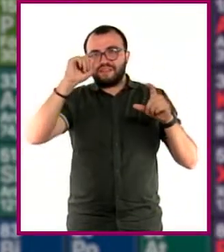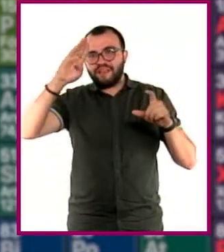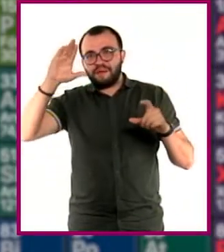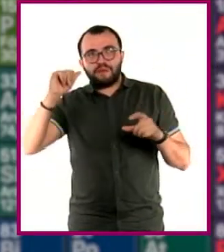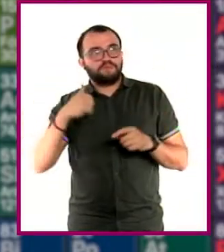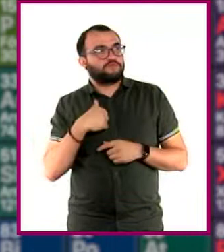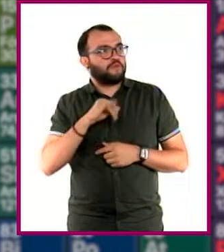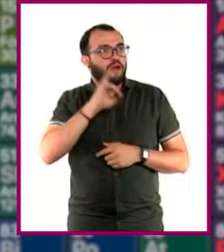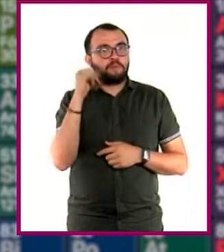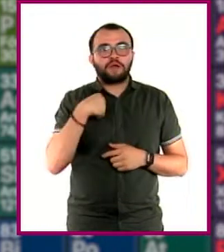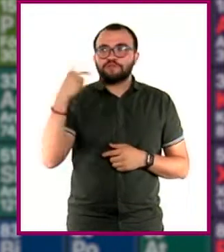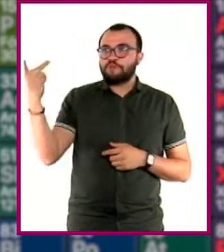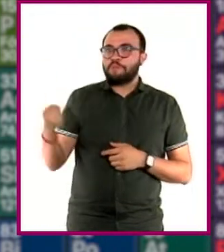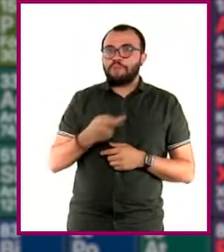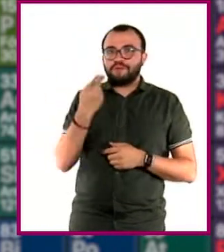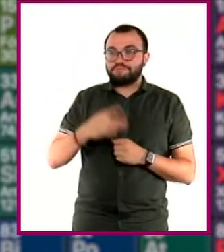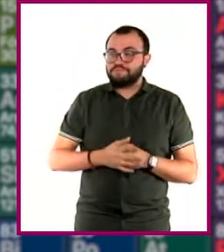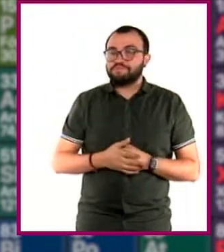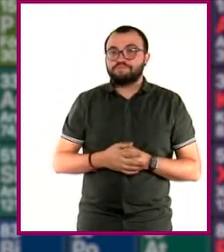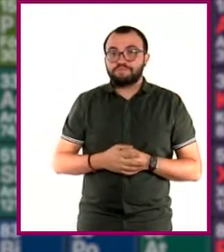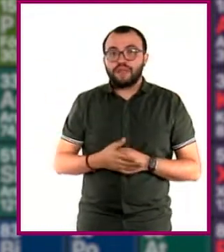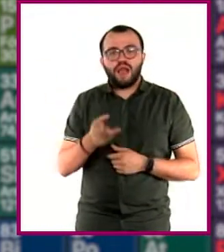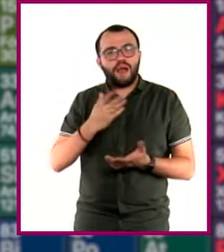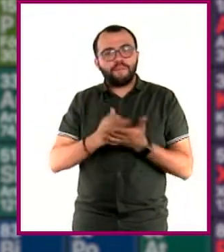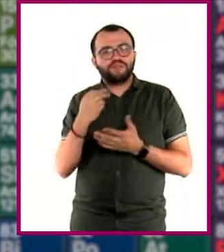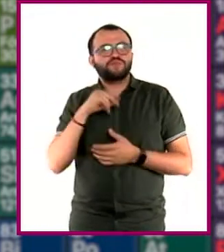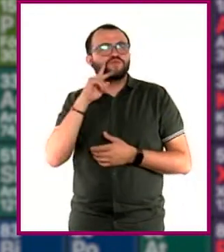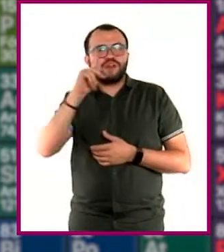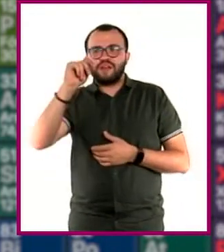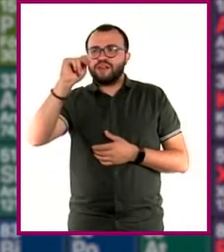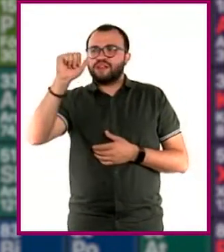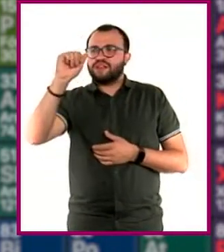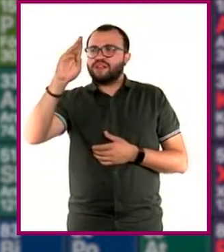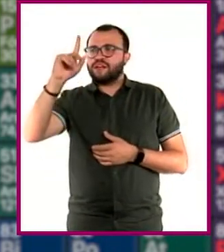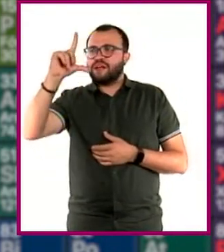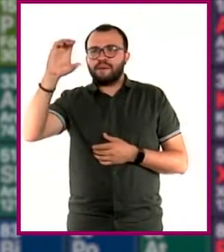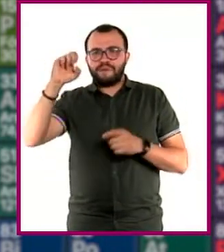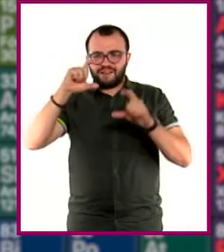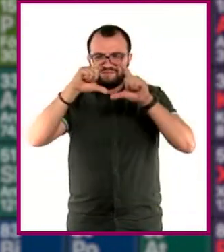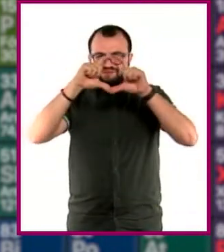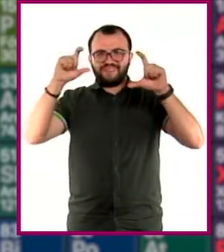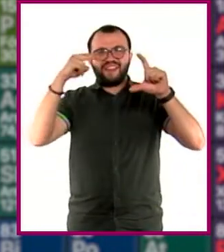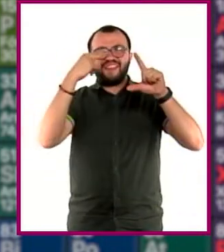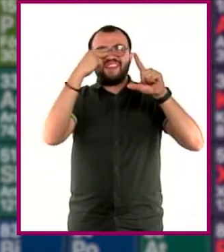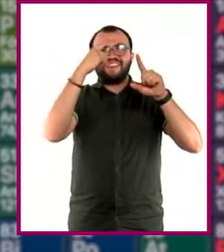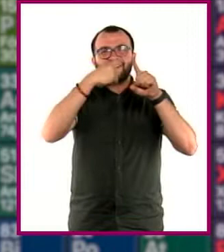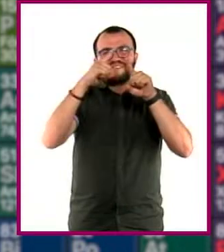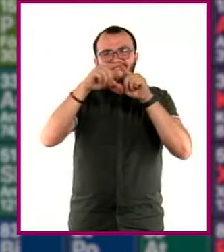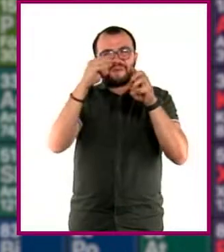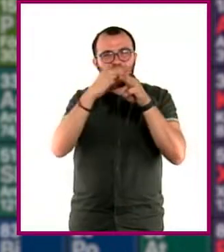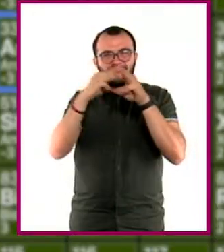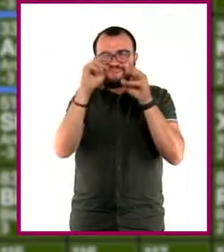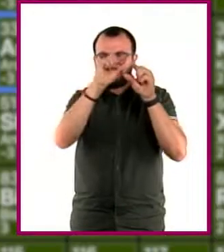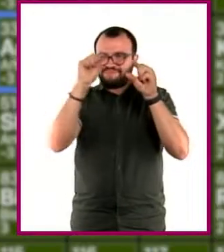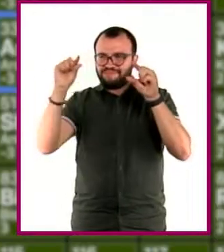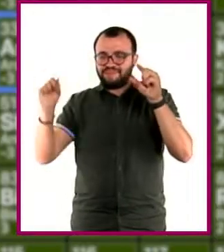preguntado. Además, he visto que la tabla periódica tiene varias filas, columnas y números. Pero, ¿qué quieren